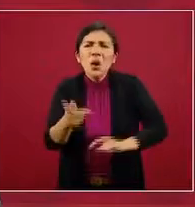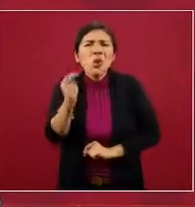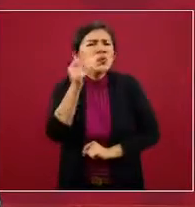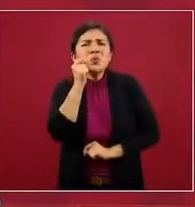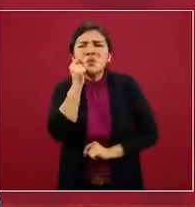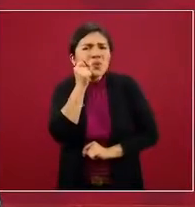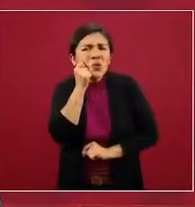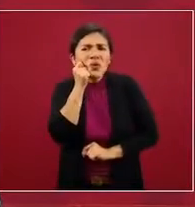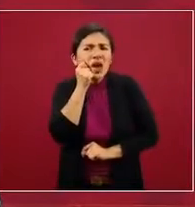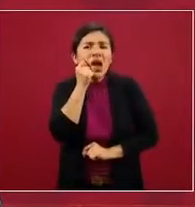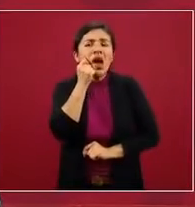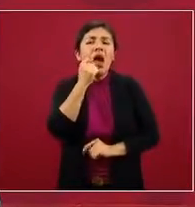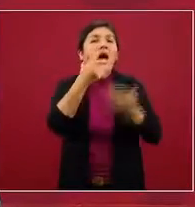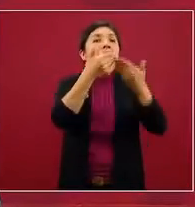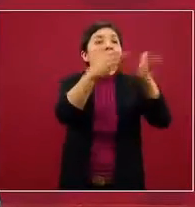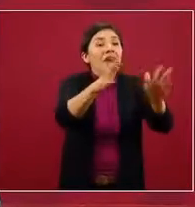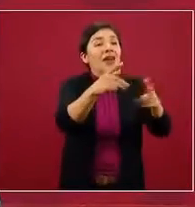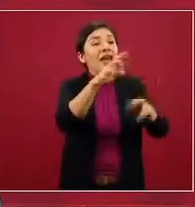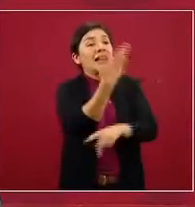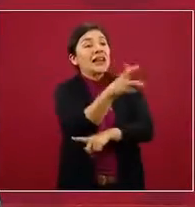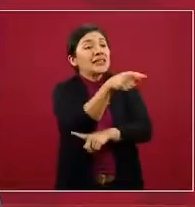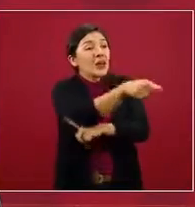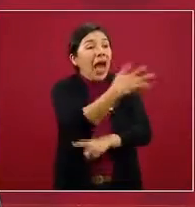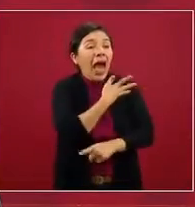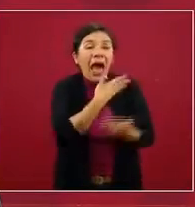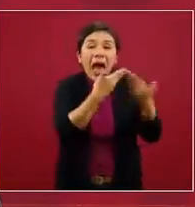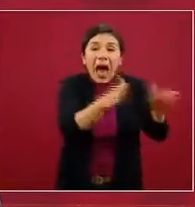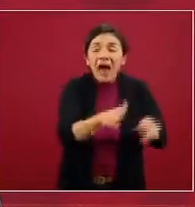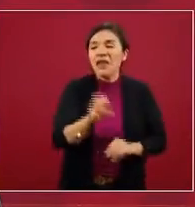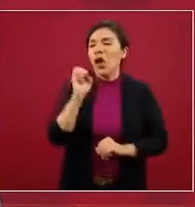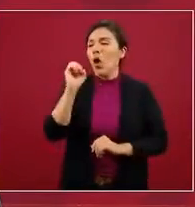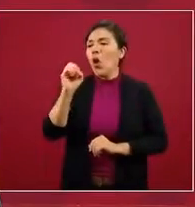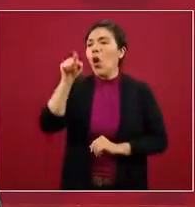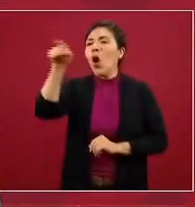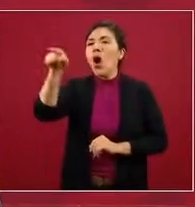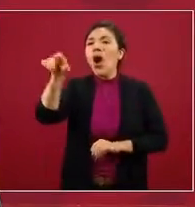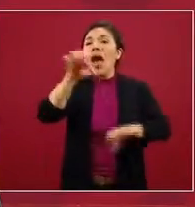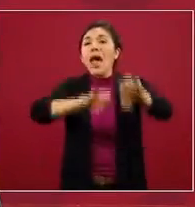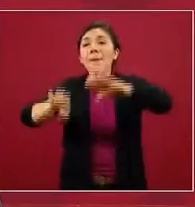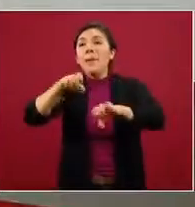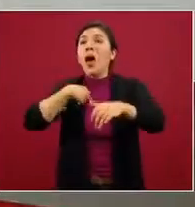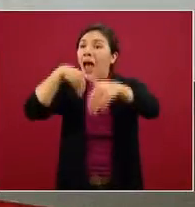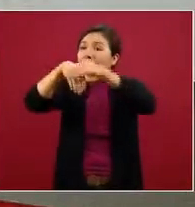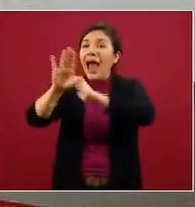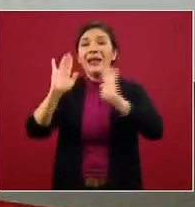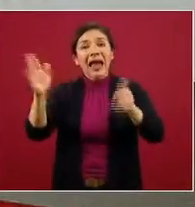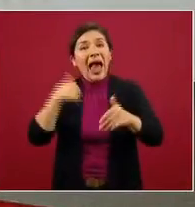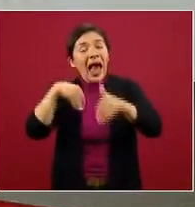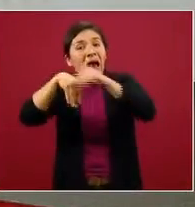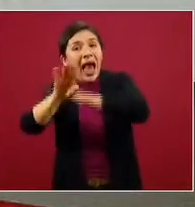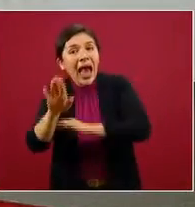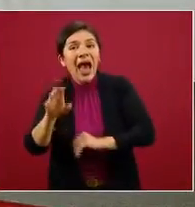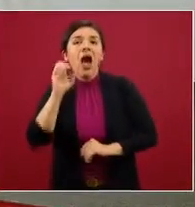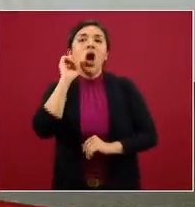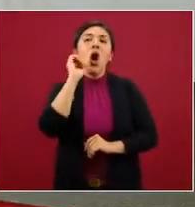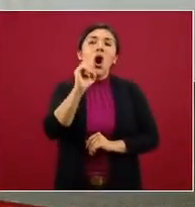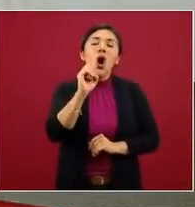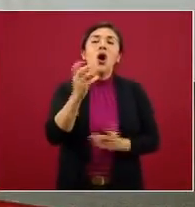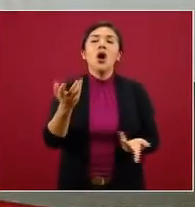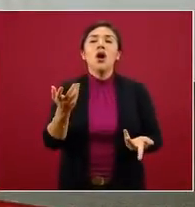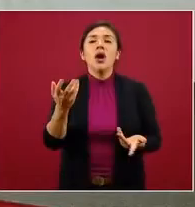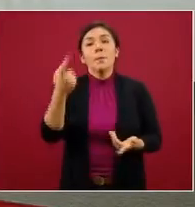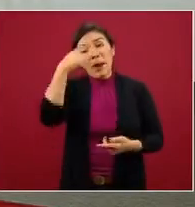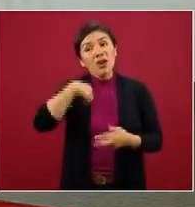se abra la fonda de la esquina, independientemente de que el empleo en donde esté la persona ya llame a que